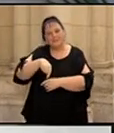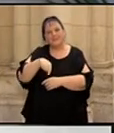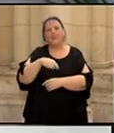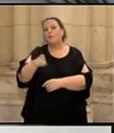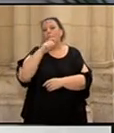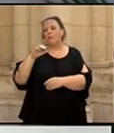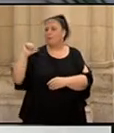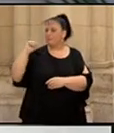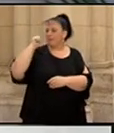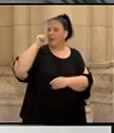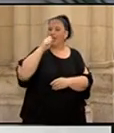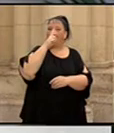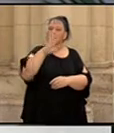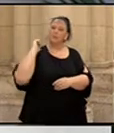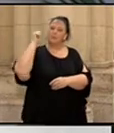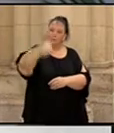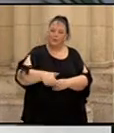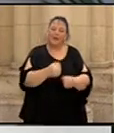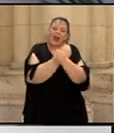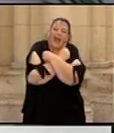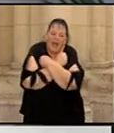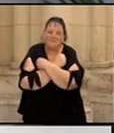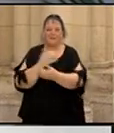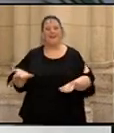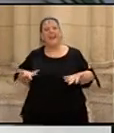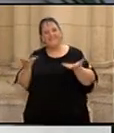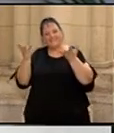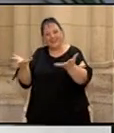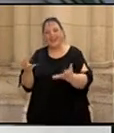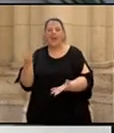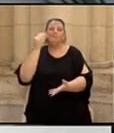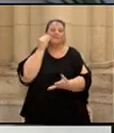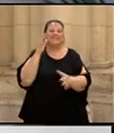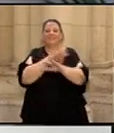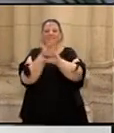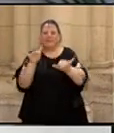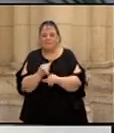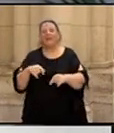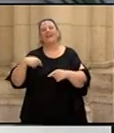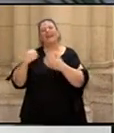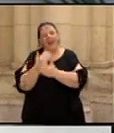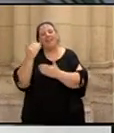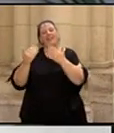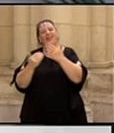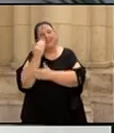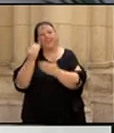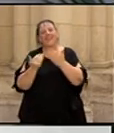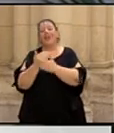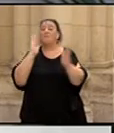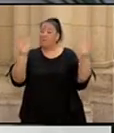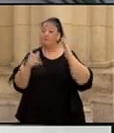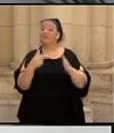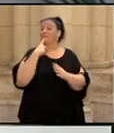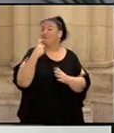entrega, con ese beso de paz que os habéis dado día tras día, en medio de las